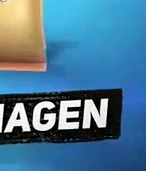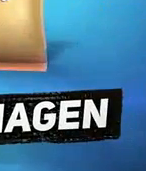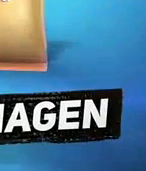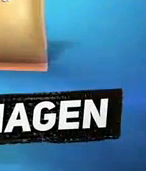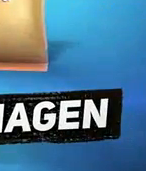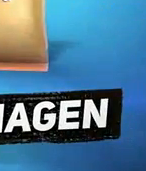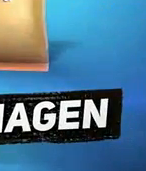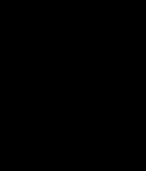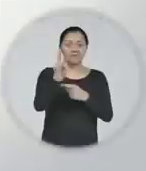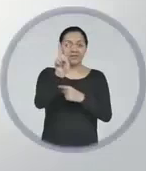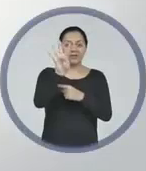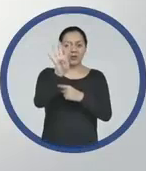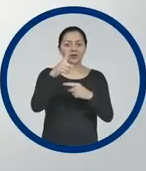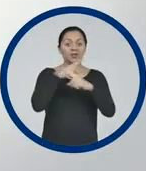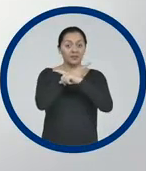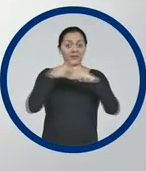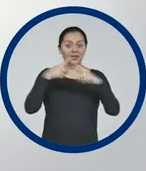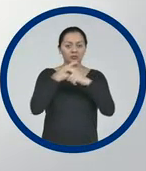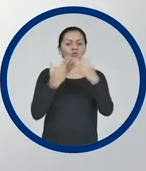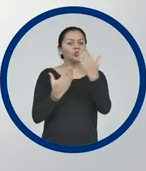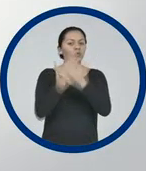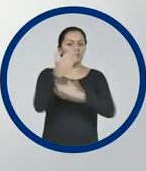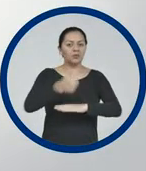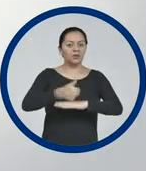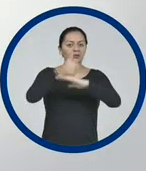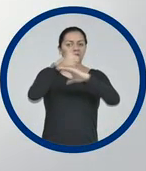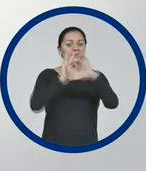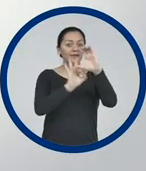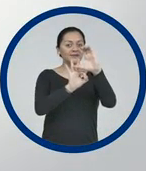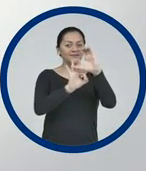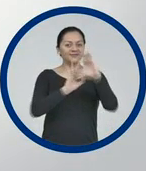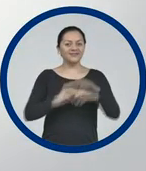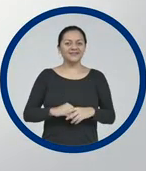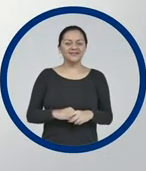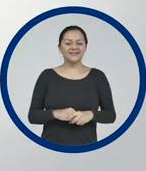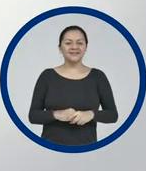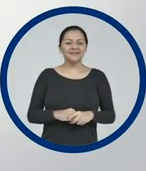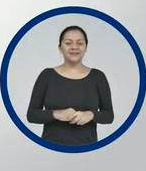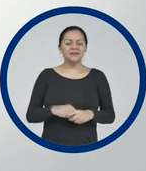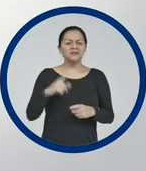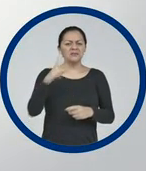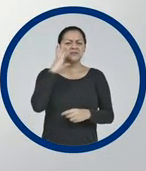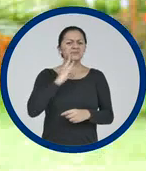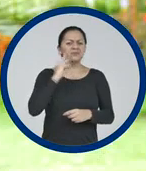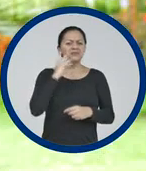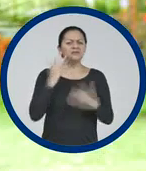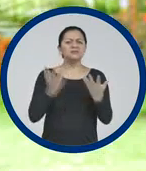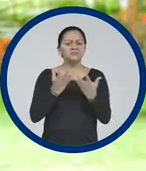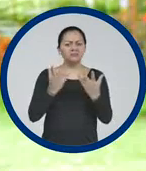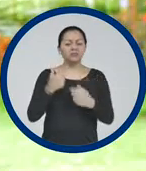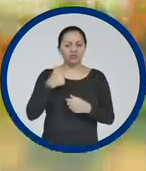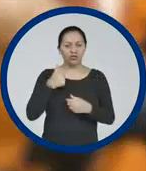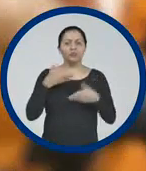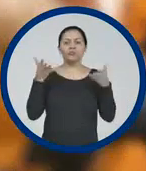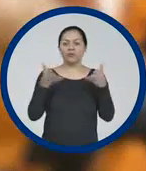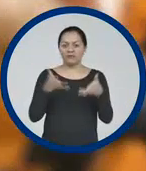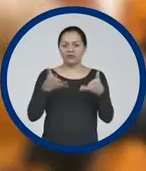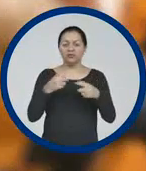todito. Este 24 de marzo elegimos consejeras y consejeros del Consejo de Participación Ciudadana y Control Social. ¿Cuál es su